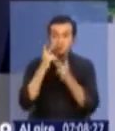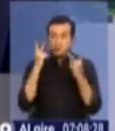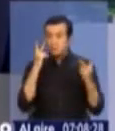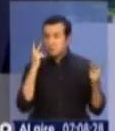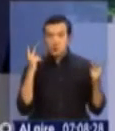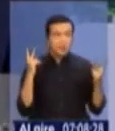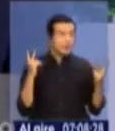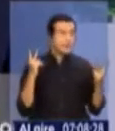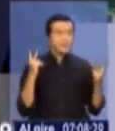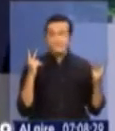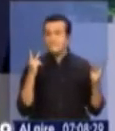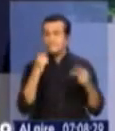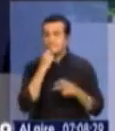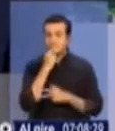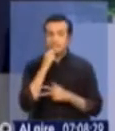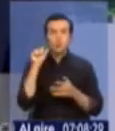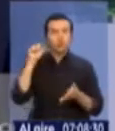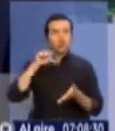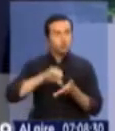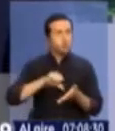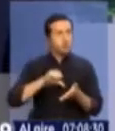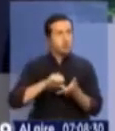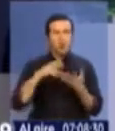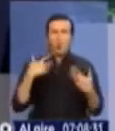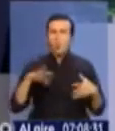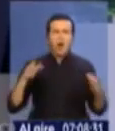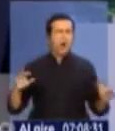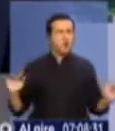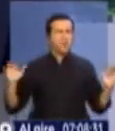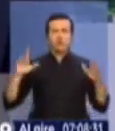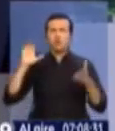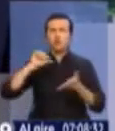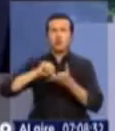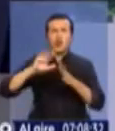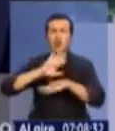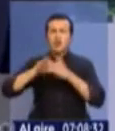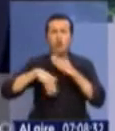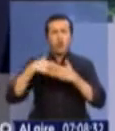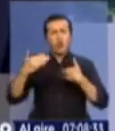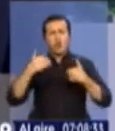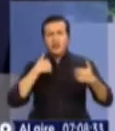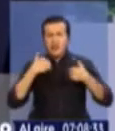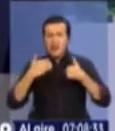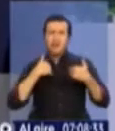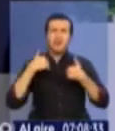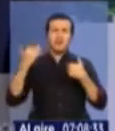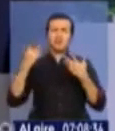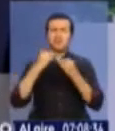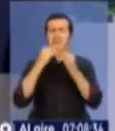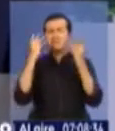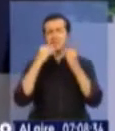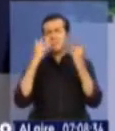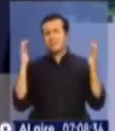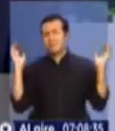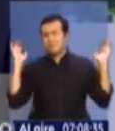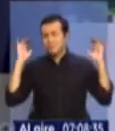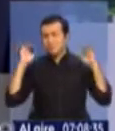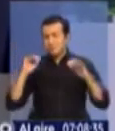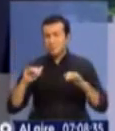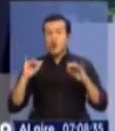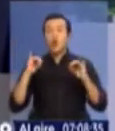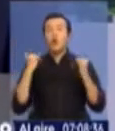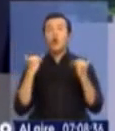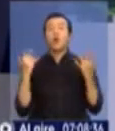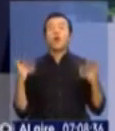cómo la ciudad se volcó al teatro a las calles pero ahora creo que va a ser un poco más importante